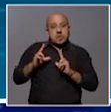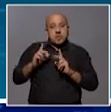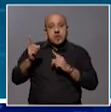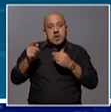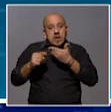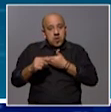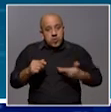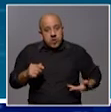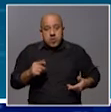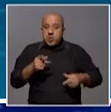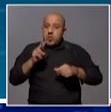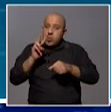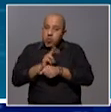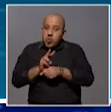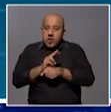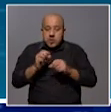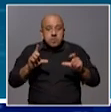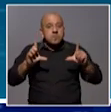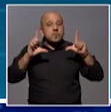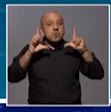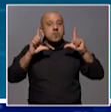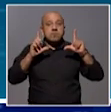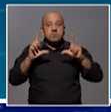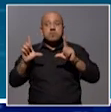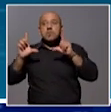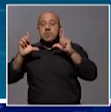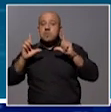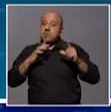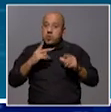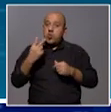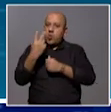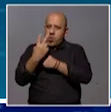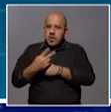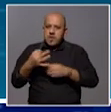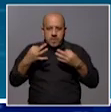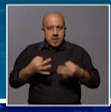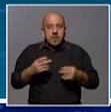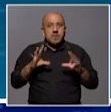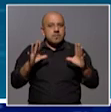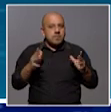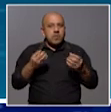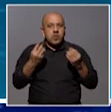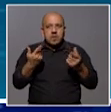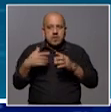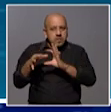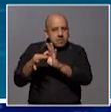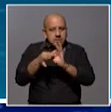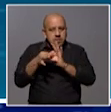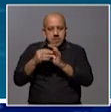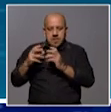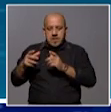el gobierno cuida cuidar su imagen pública porque su imagen pública también le permite mantener unida a la coalición